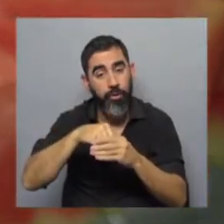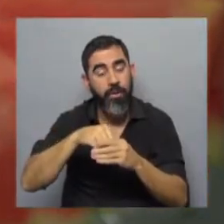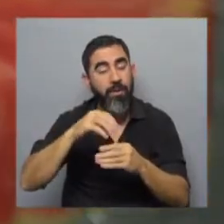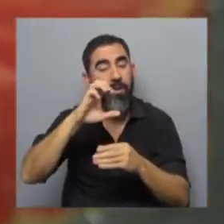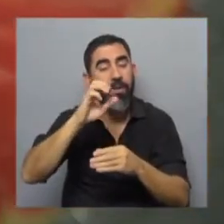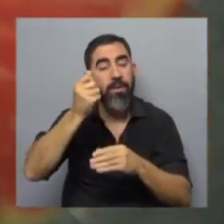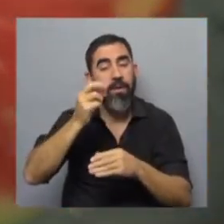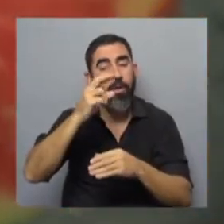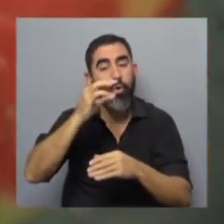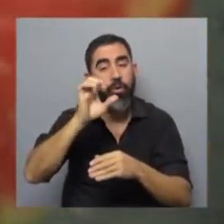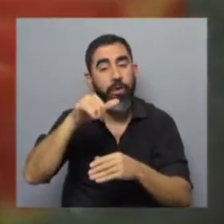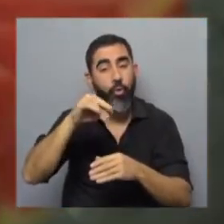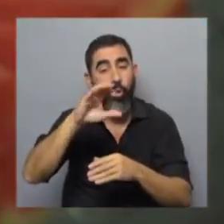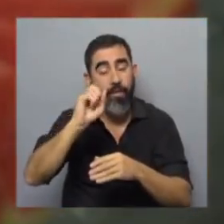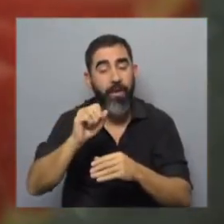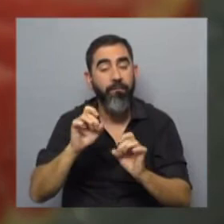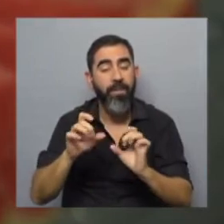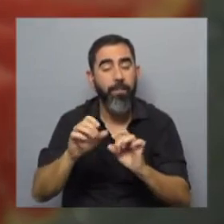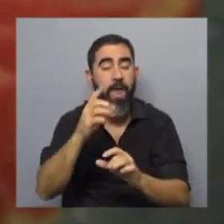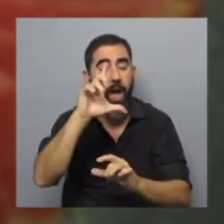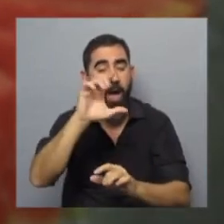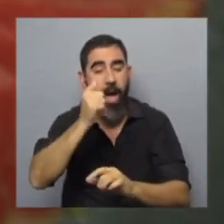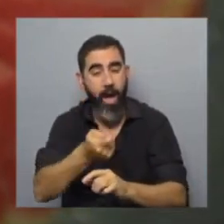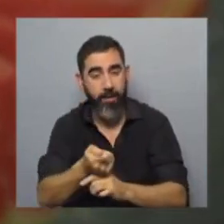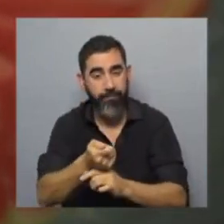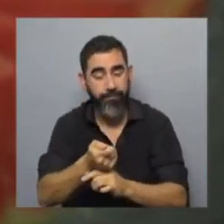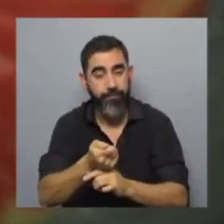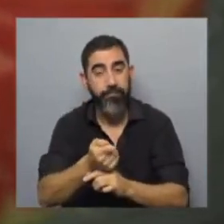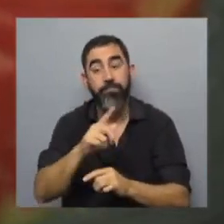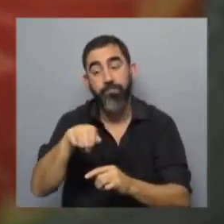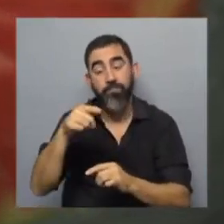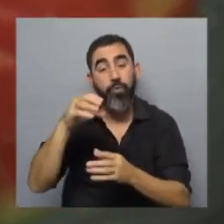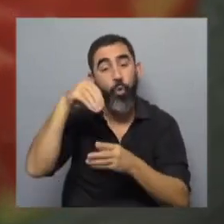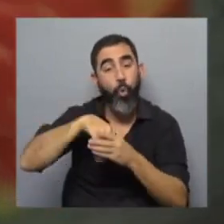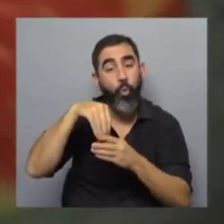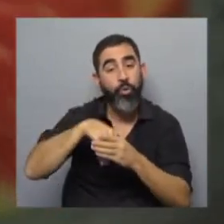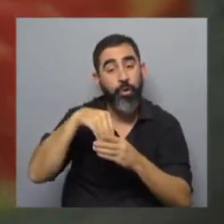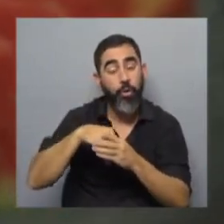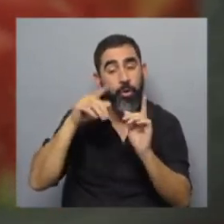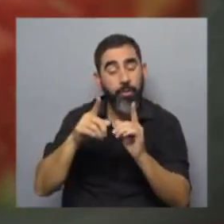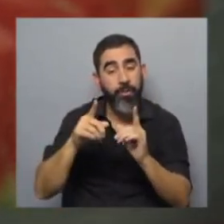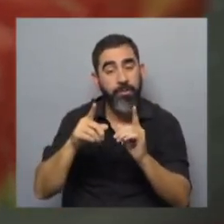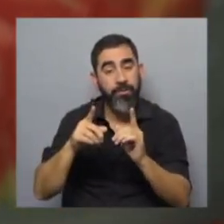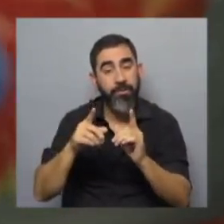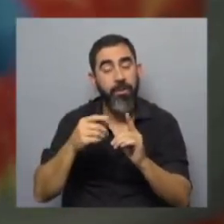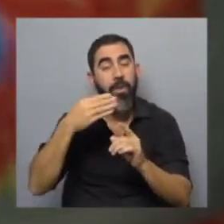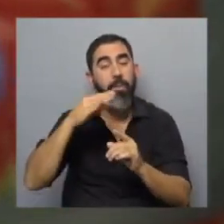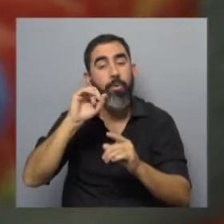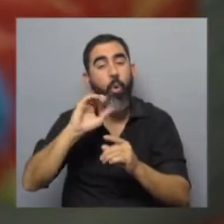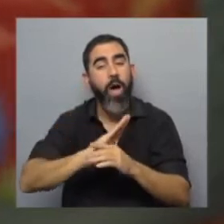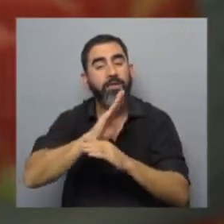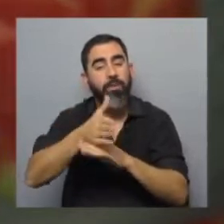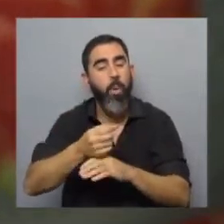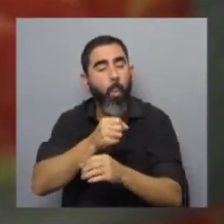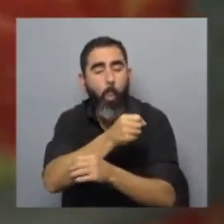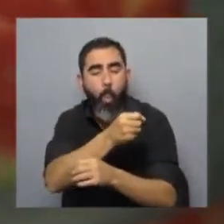son la provitamina A de la zanahoria, y el contenido y su bioaccesibilidad, o sea, la bioaccesibilidad es cuánto realmente